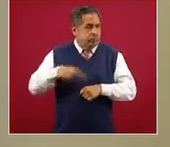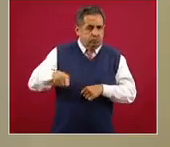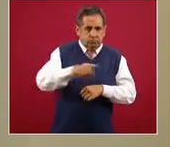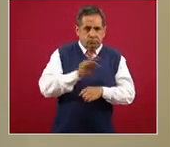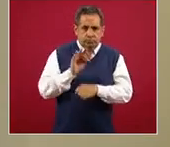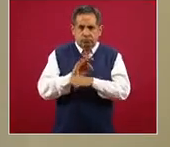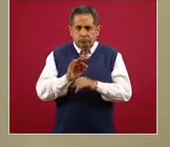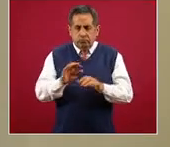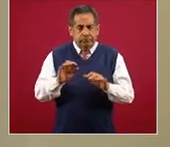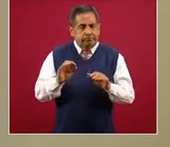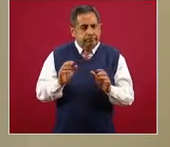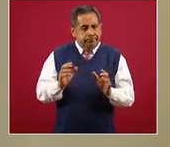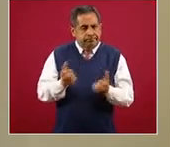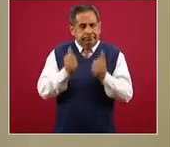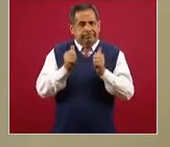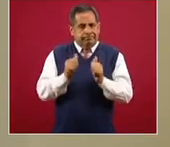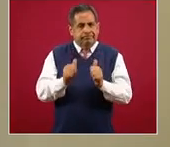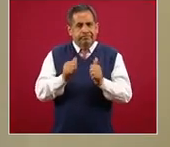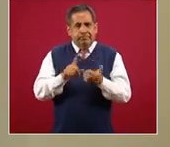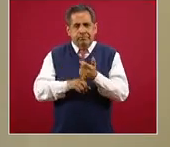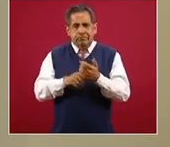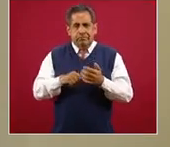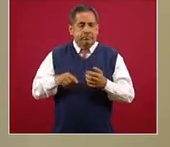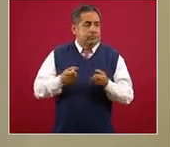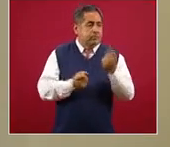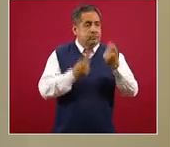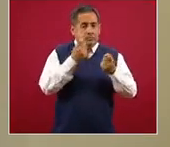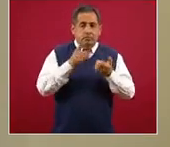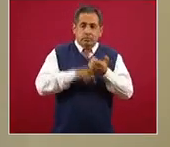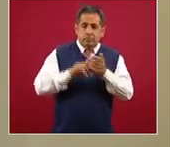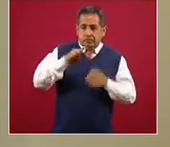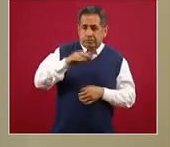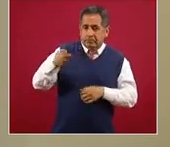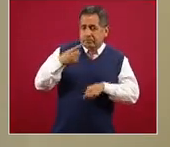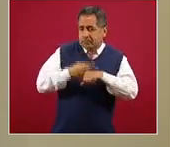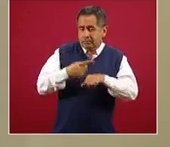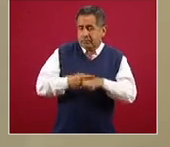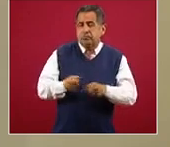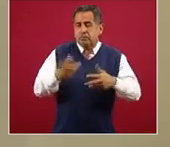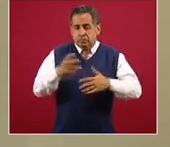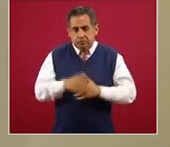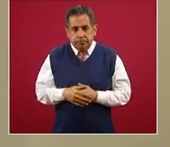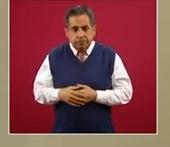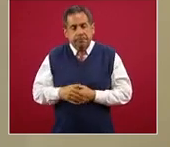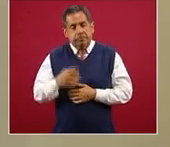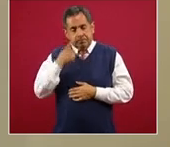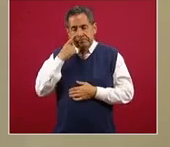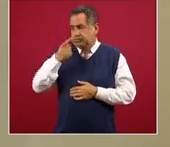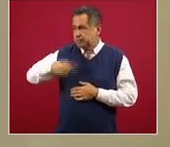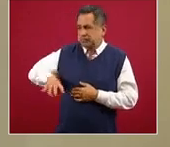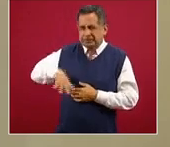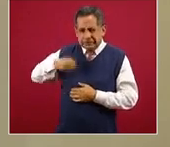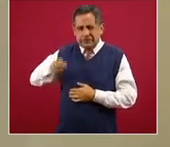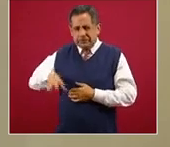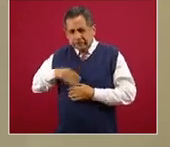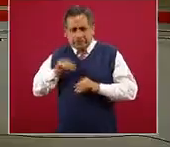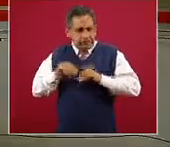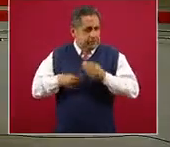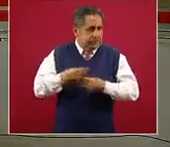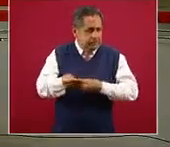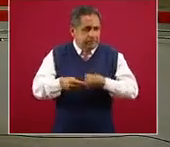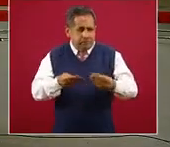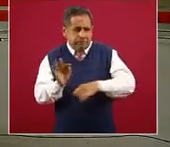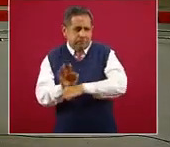personal y cómo se ha afectado este personal en el IMSS. Creo que los esfuerzos que hemos hecho han dado